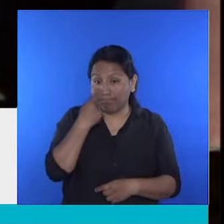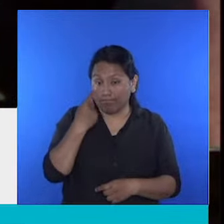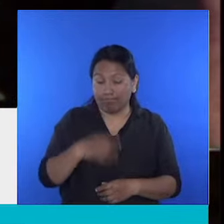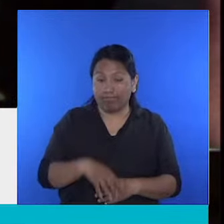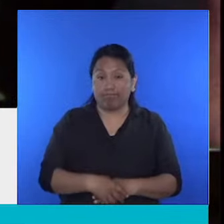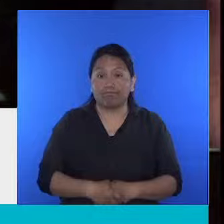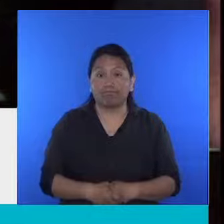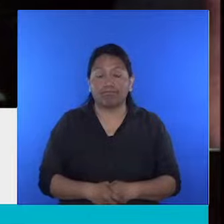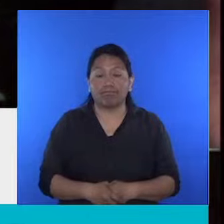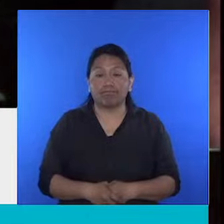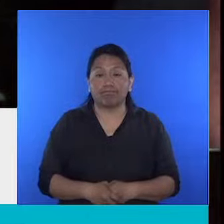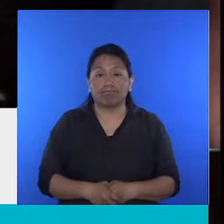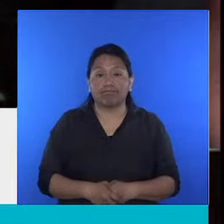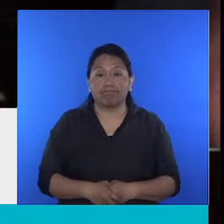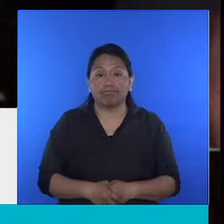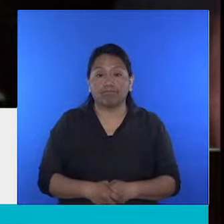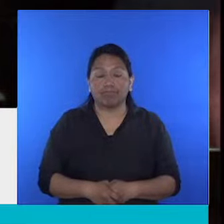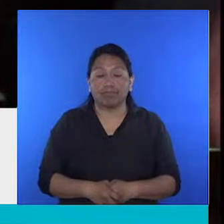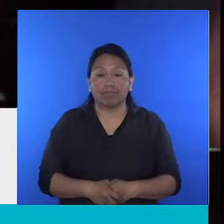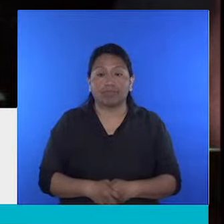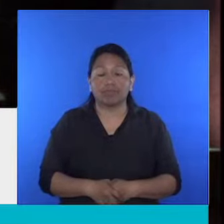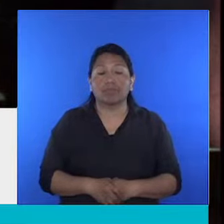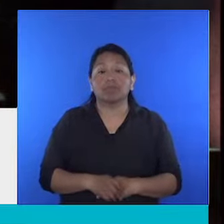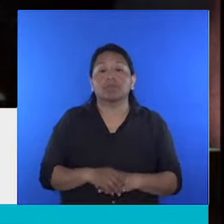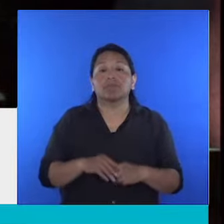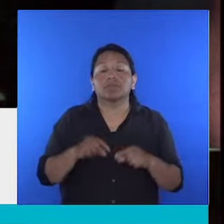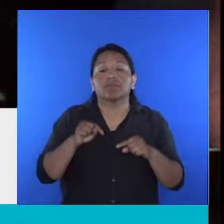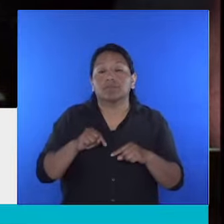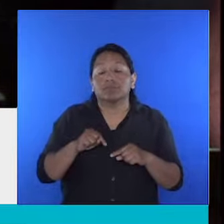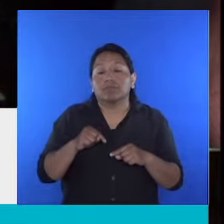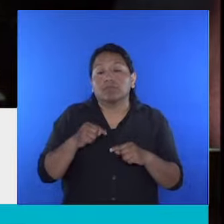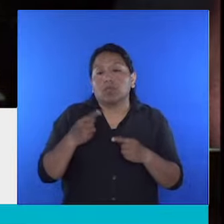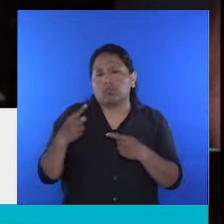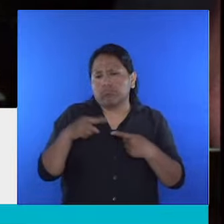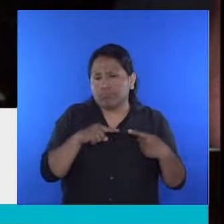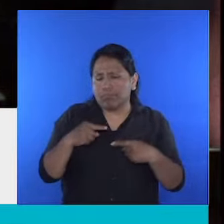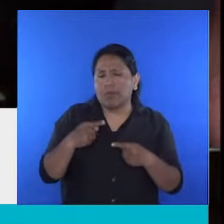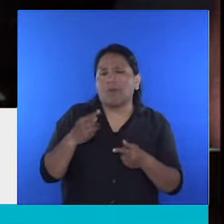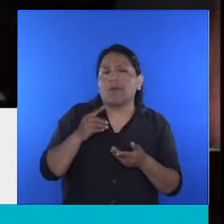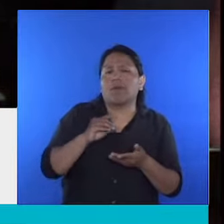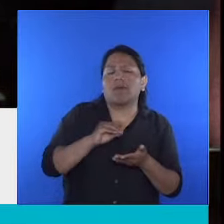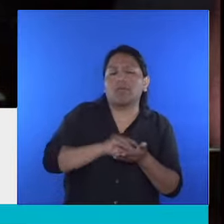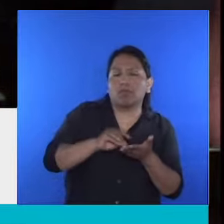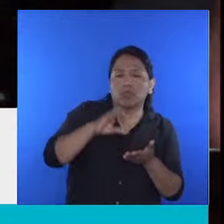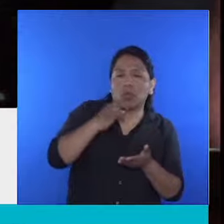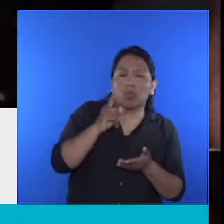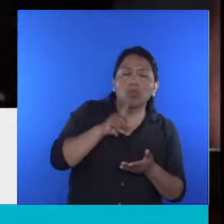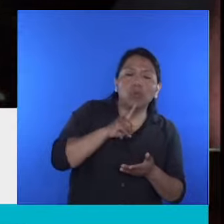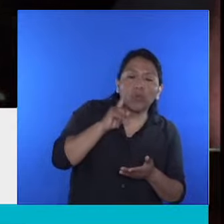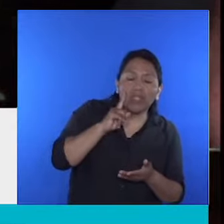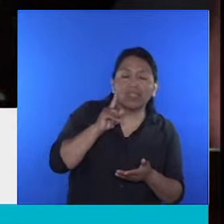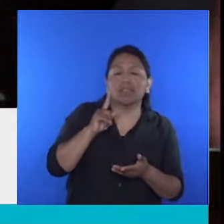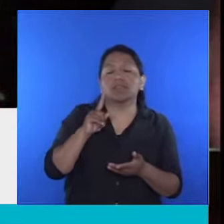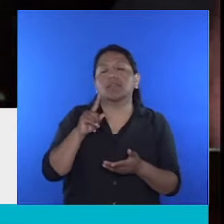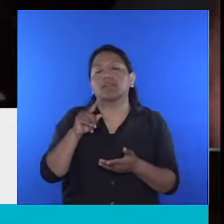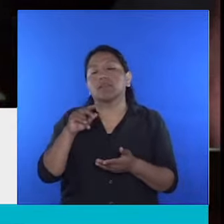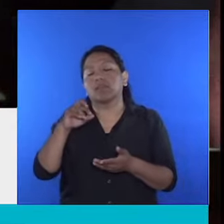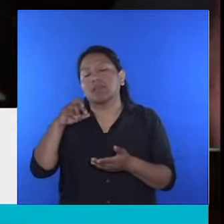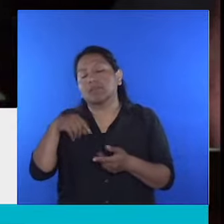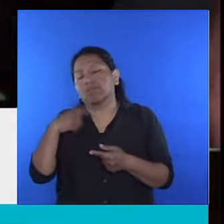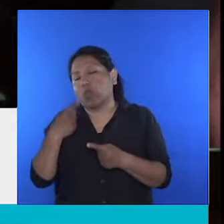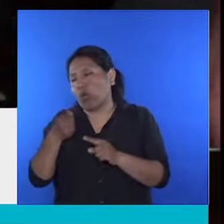que que se puede polemizar en muchos puntos con bueno con el diputado pult y con la diputada preopinante